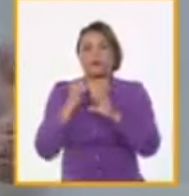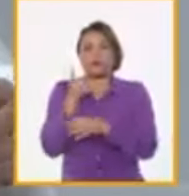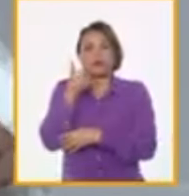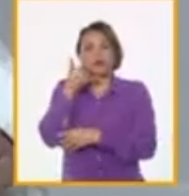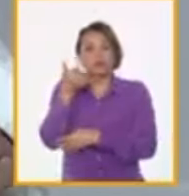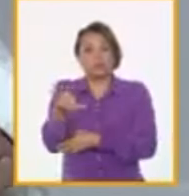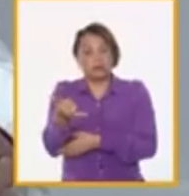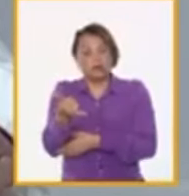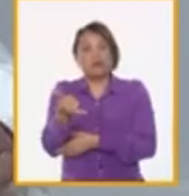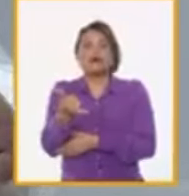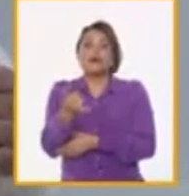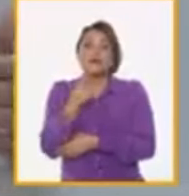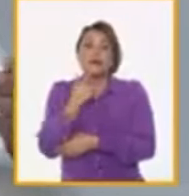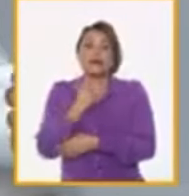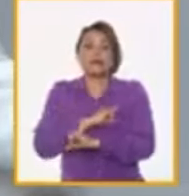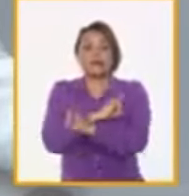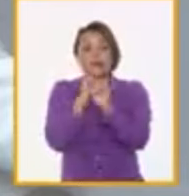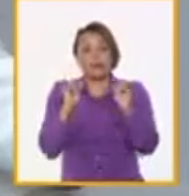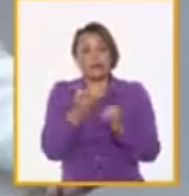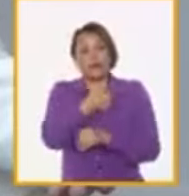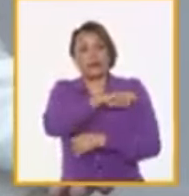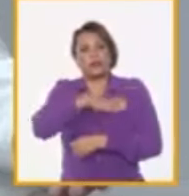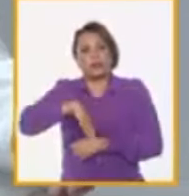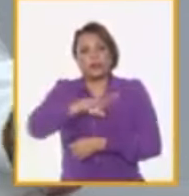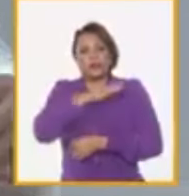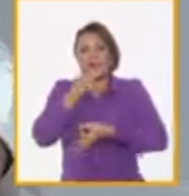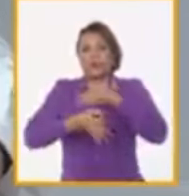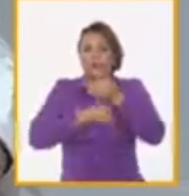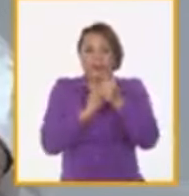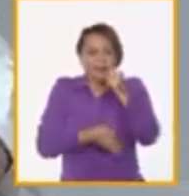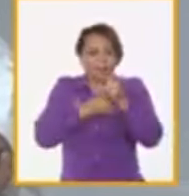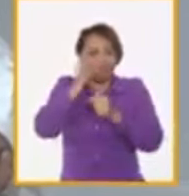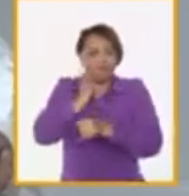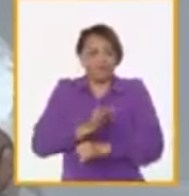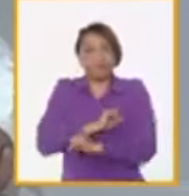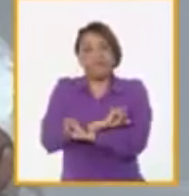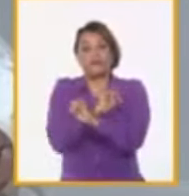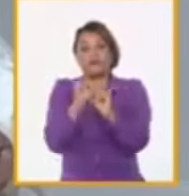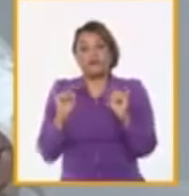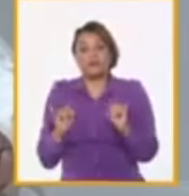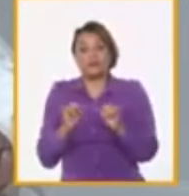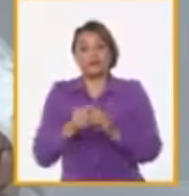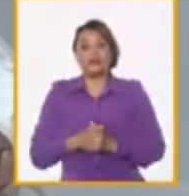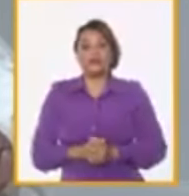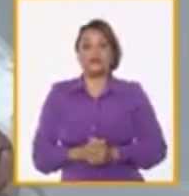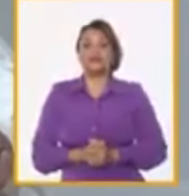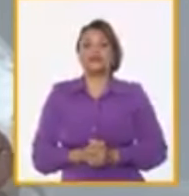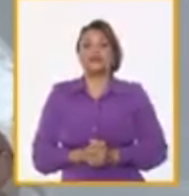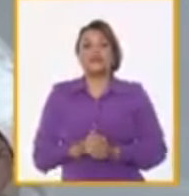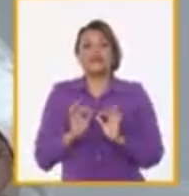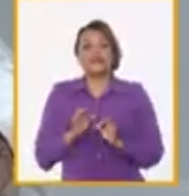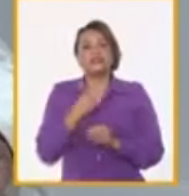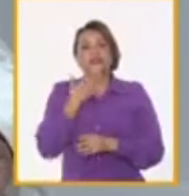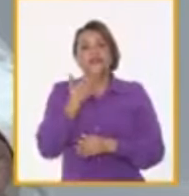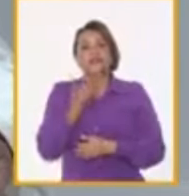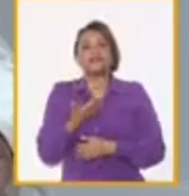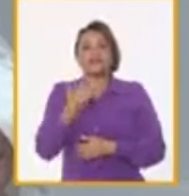llegar con información, para tratar de decir las cosas que están haciendo. Y yo siempre agradezco a los medios de difusión